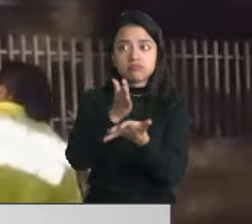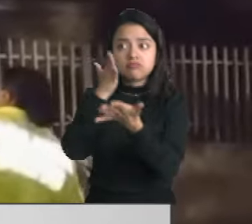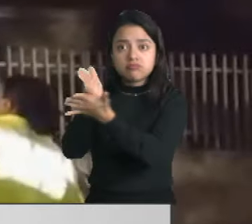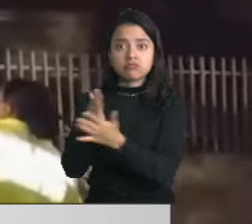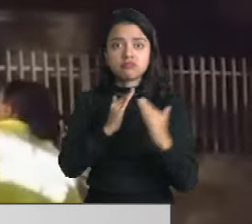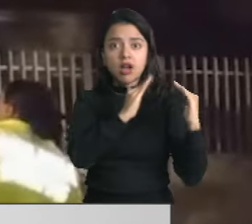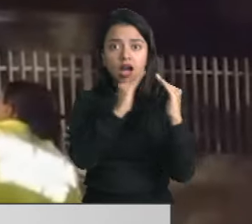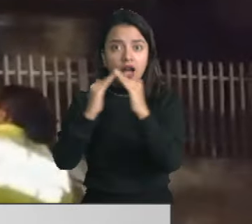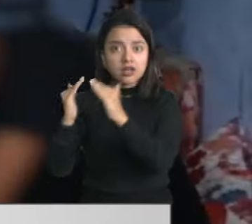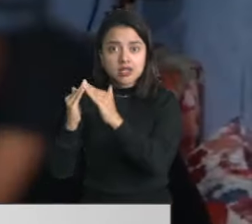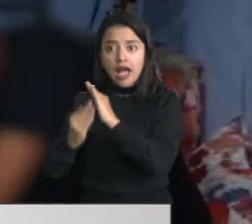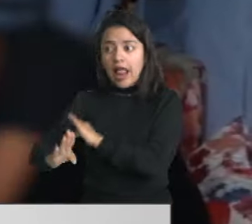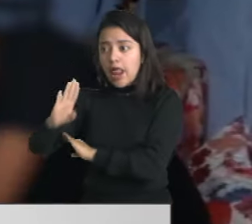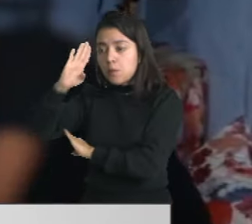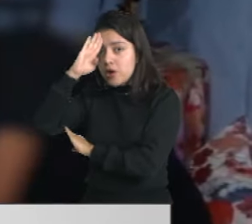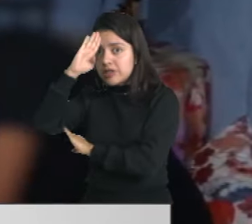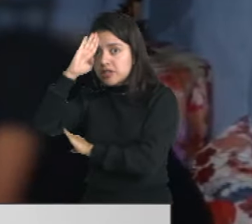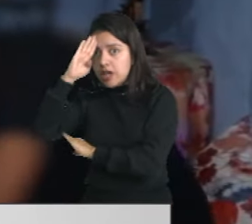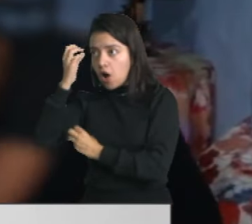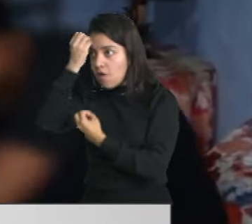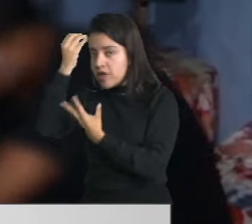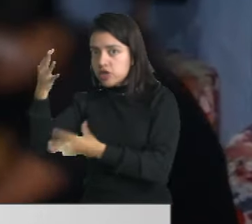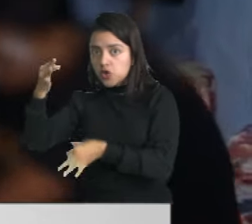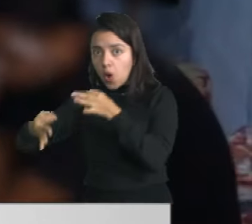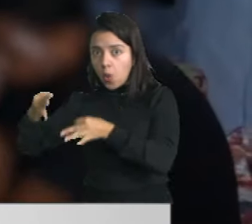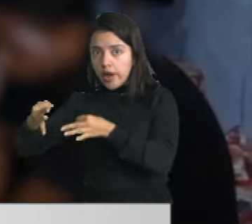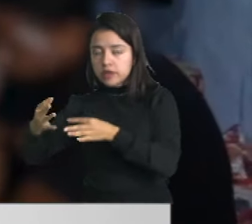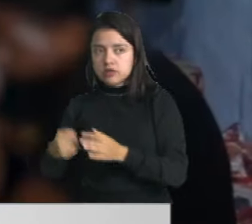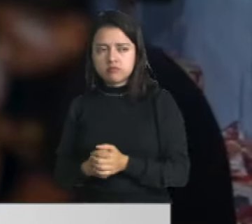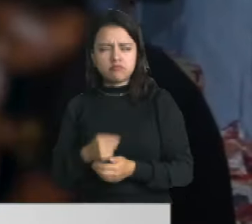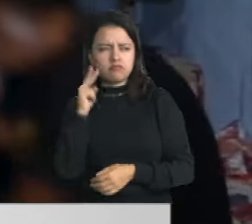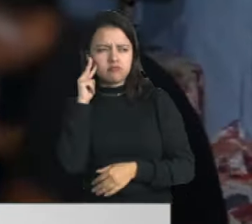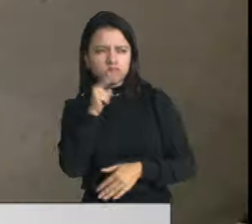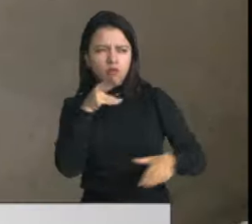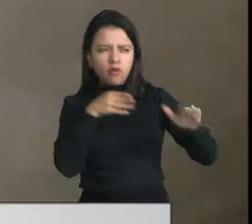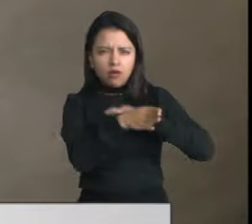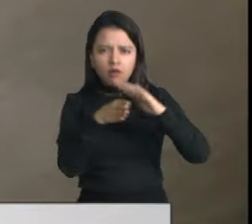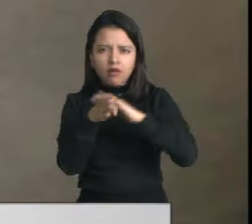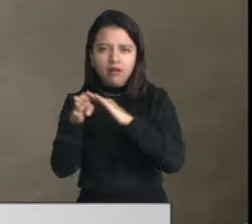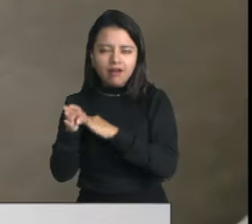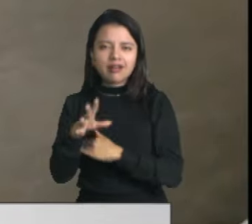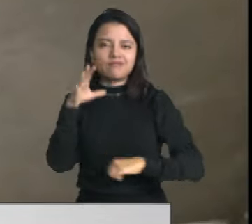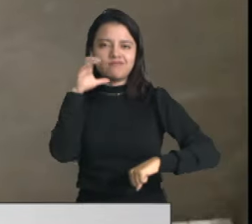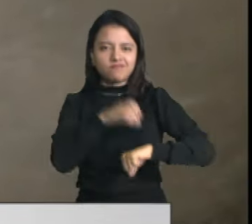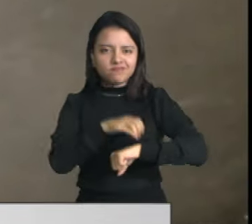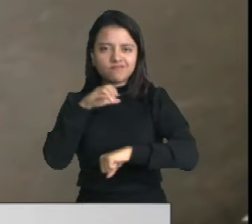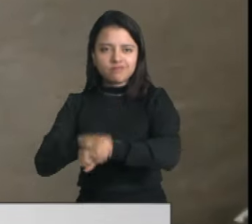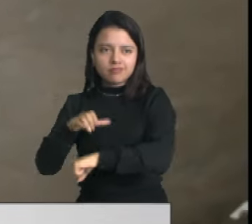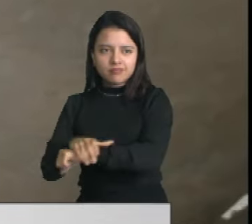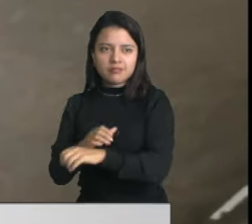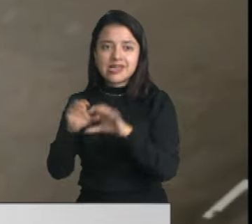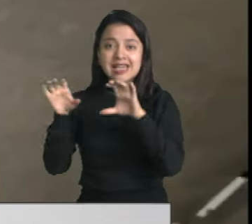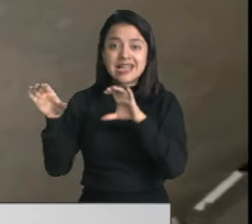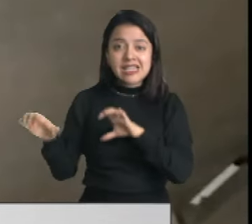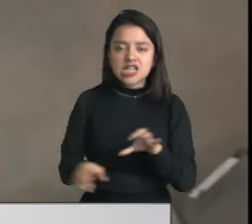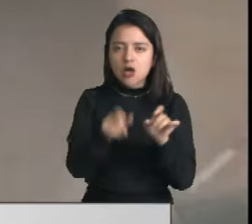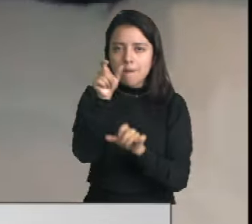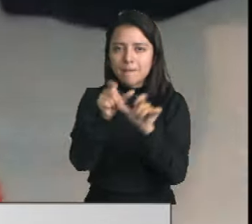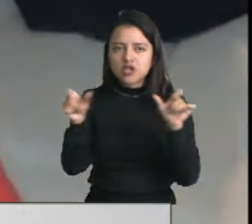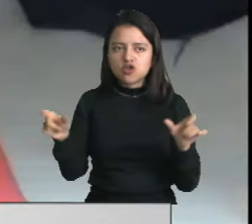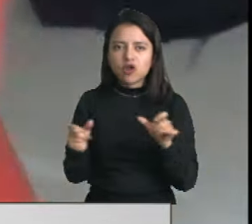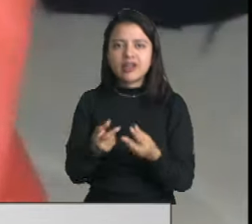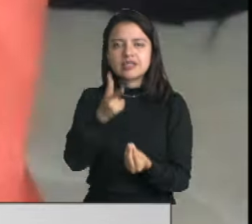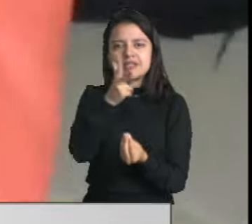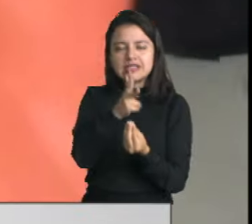meses, la Policía Metropolitana de Santiago de Cali desarticuló a los de la U, una estructura delincuencial dedicada al tráfico local